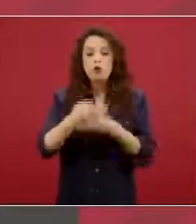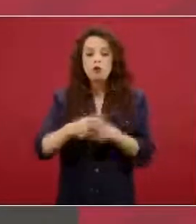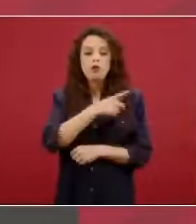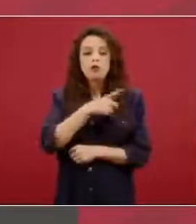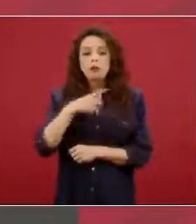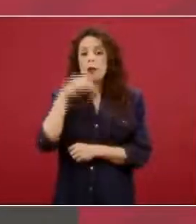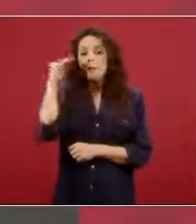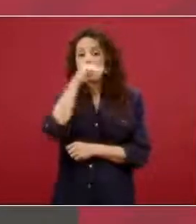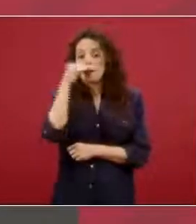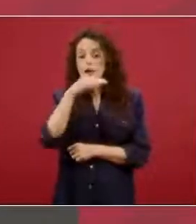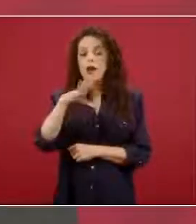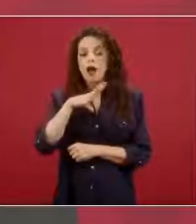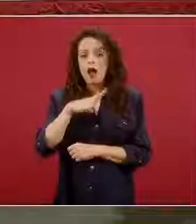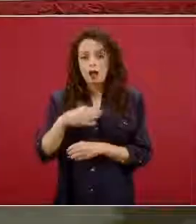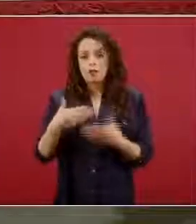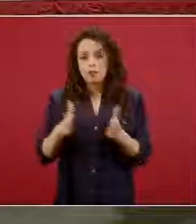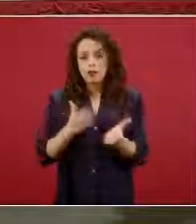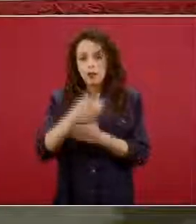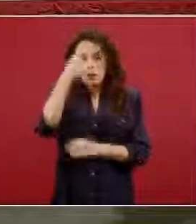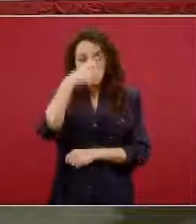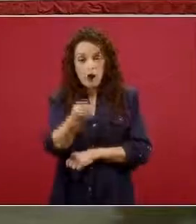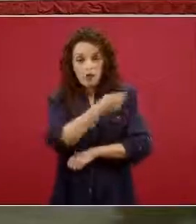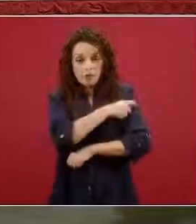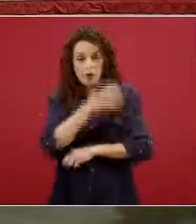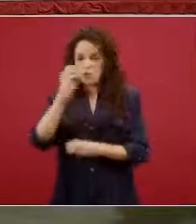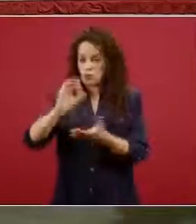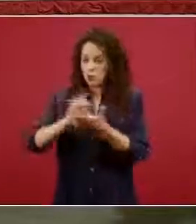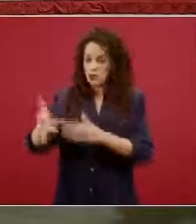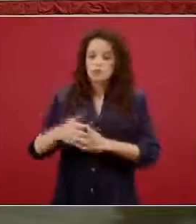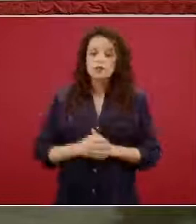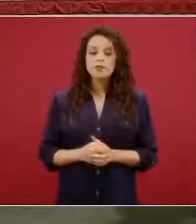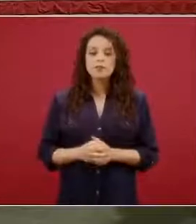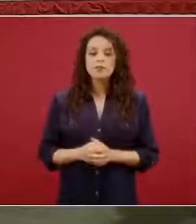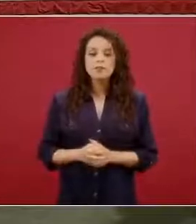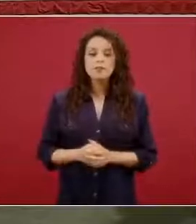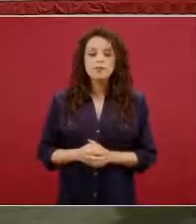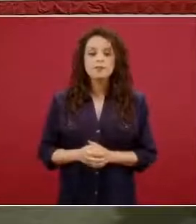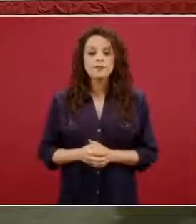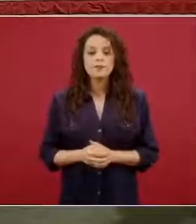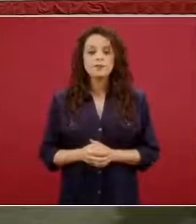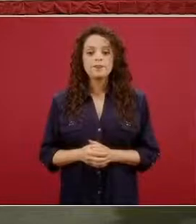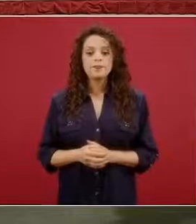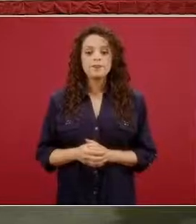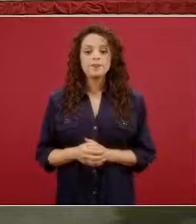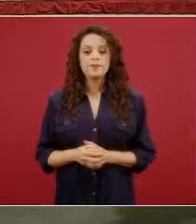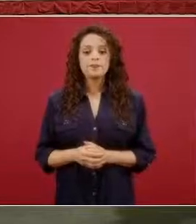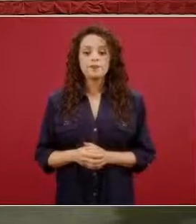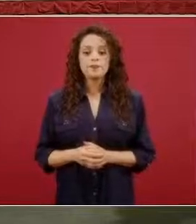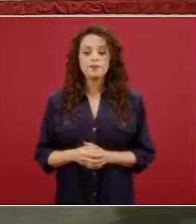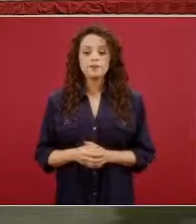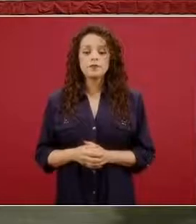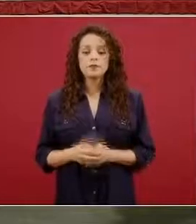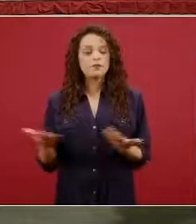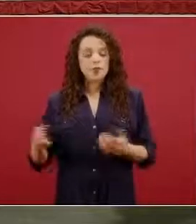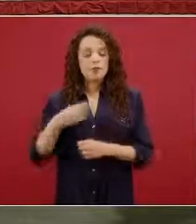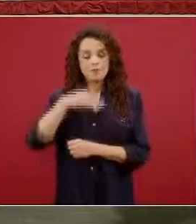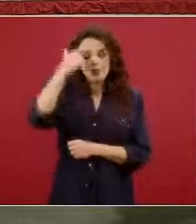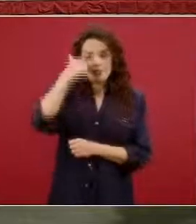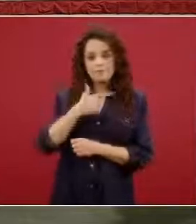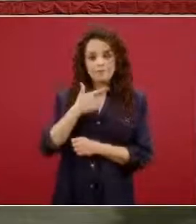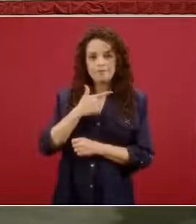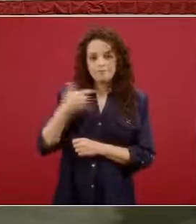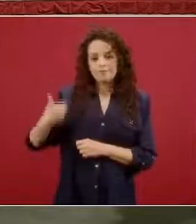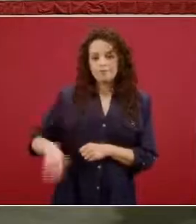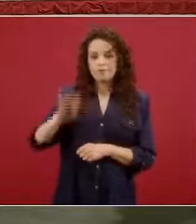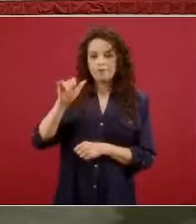gratuito. Muchas gracias. Juan Carlos Machorro, AM Noticias. Sí, buenas noches, Juan Carlos